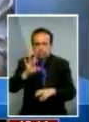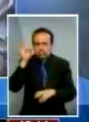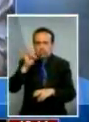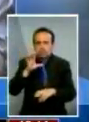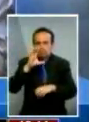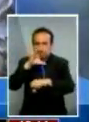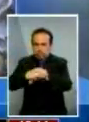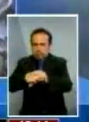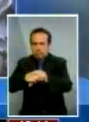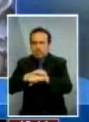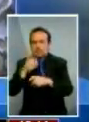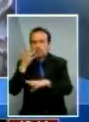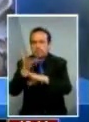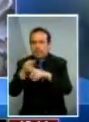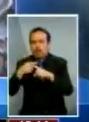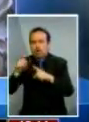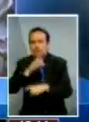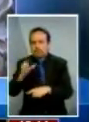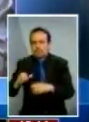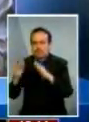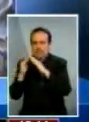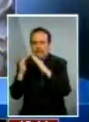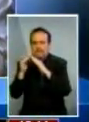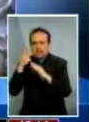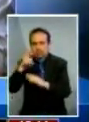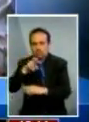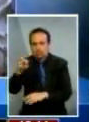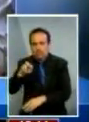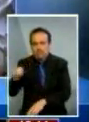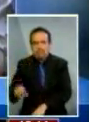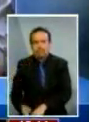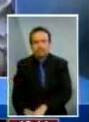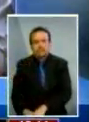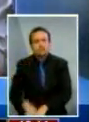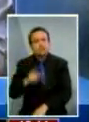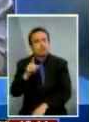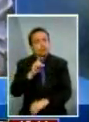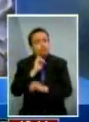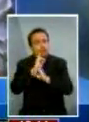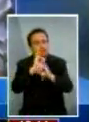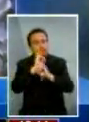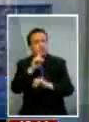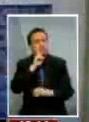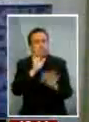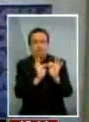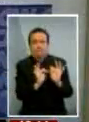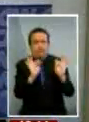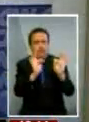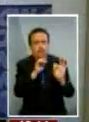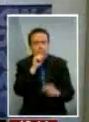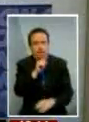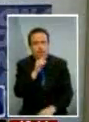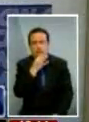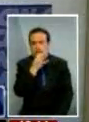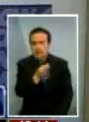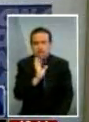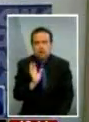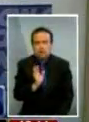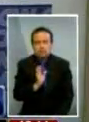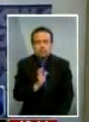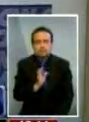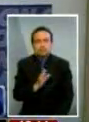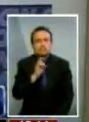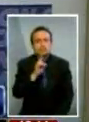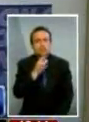más personas las que estaban esa noche en la casa? Bueno, todos esos antecedentes están en manos de la Fiscalía, y si la Fiscalía ha sido la que